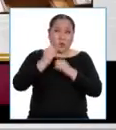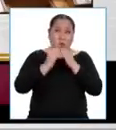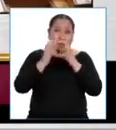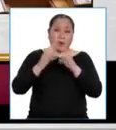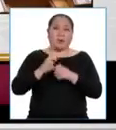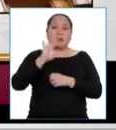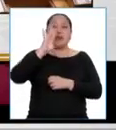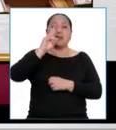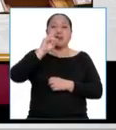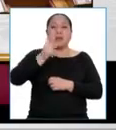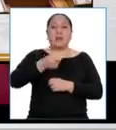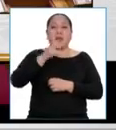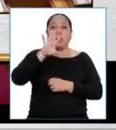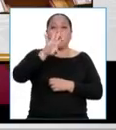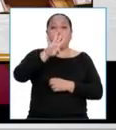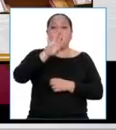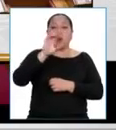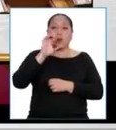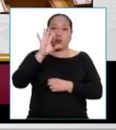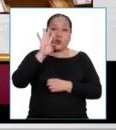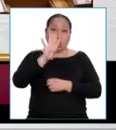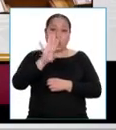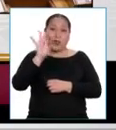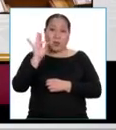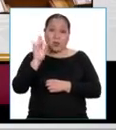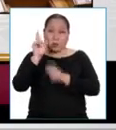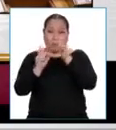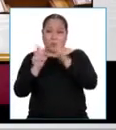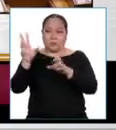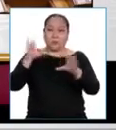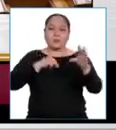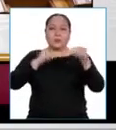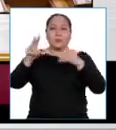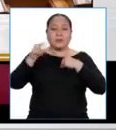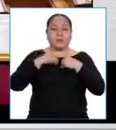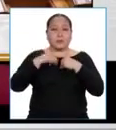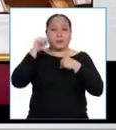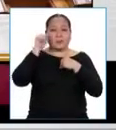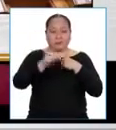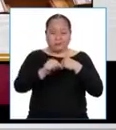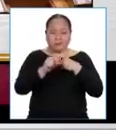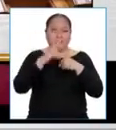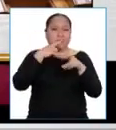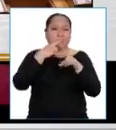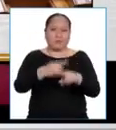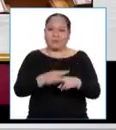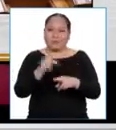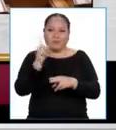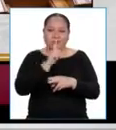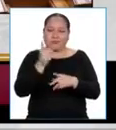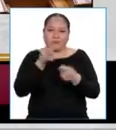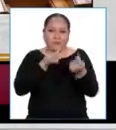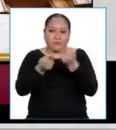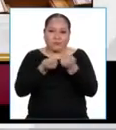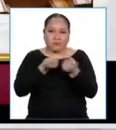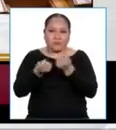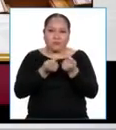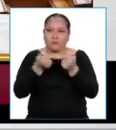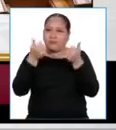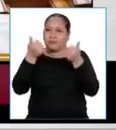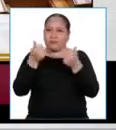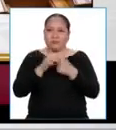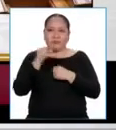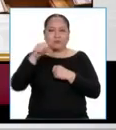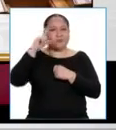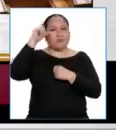7.448 casos. Y esa es una clara respuesta a la incapacidad de gestión del gobierno. Una política que